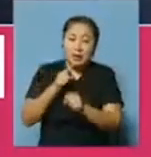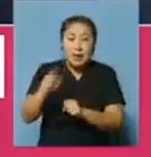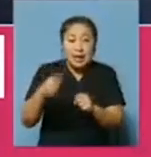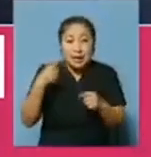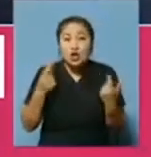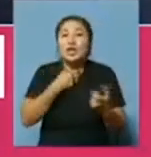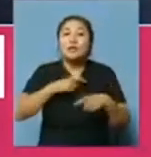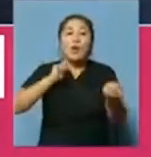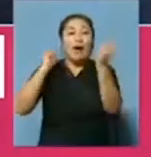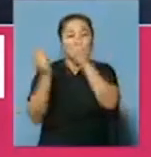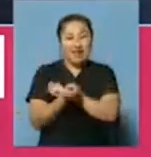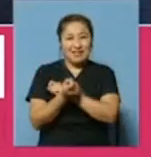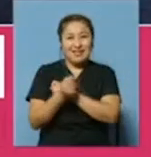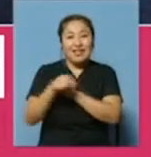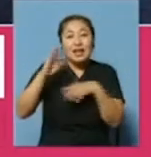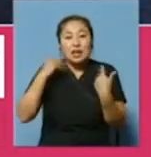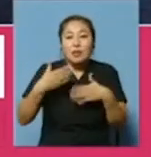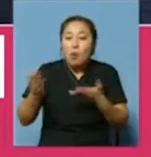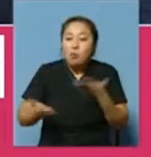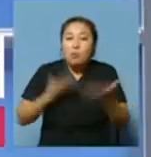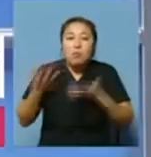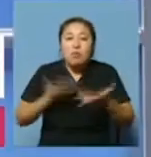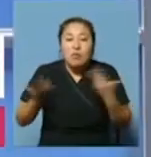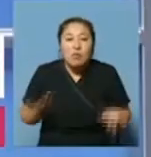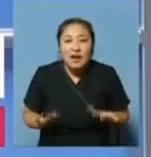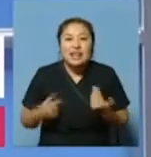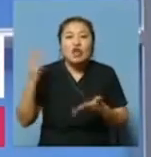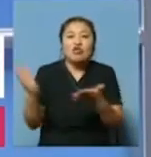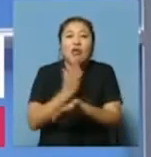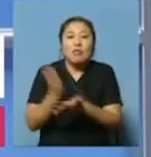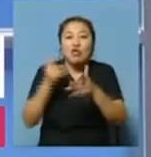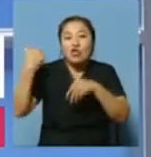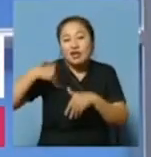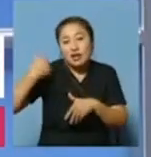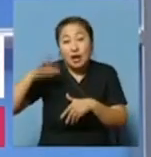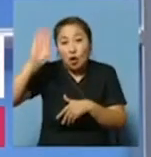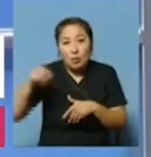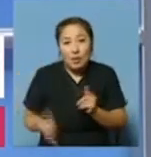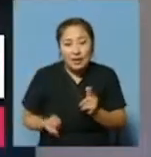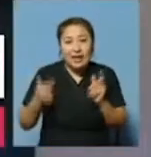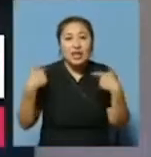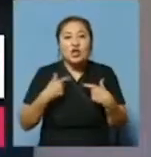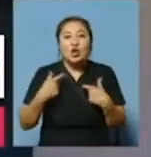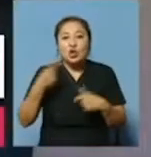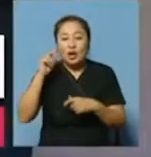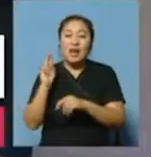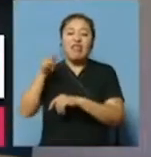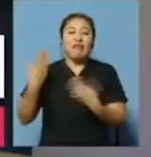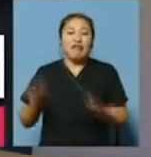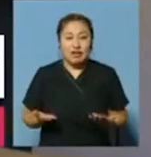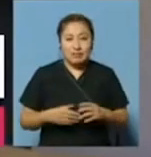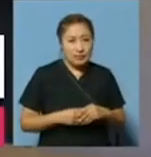queremos cambiar con lavagna queremos poner a funcionar el aparato productivo argentino y lo queremos hacer de una mirada federal